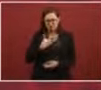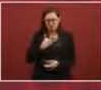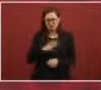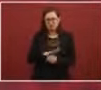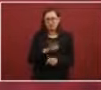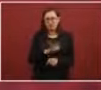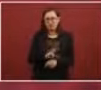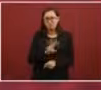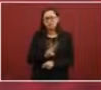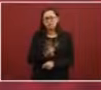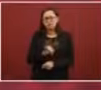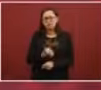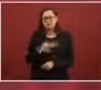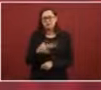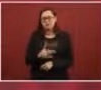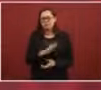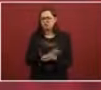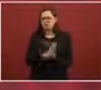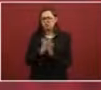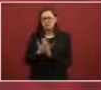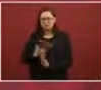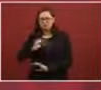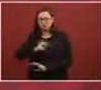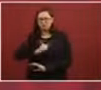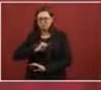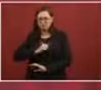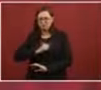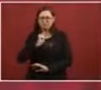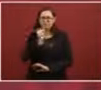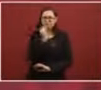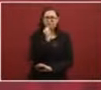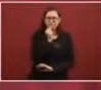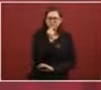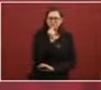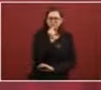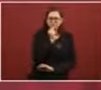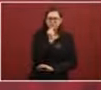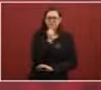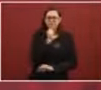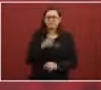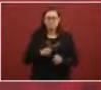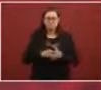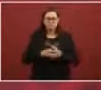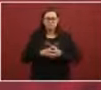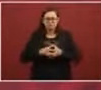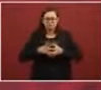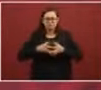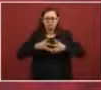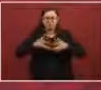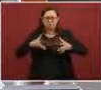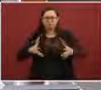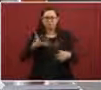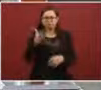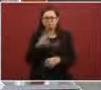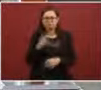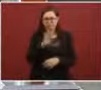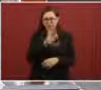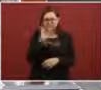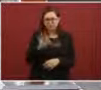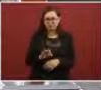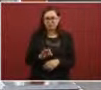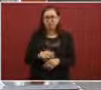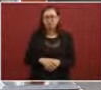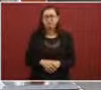virus alcanza y va creciendo hasta alcanzar un 10% de los individuos en este entorno.